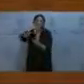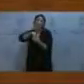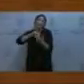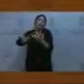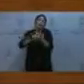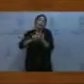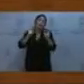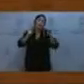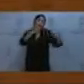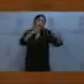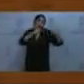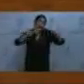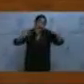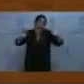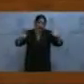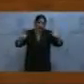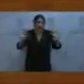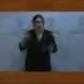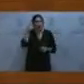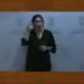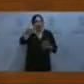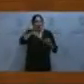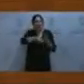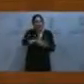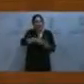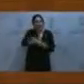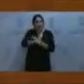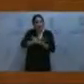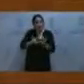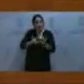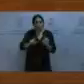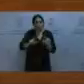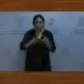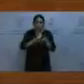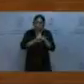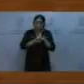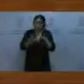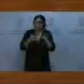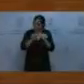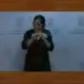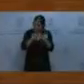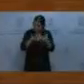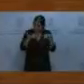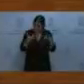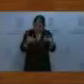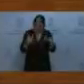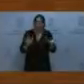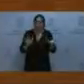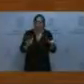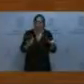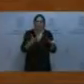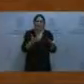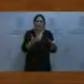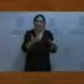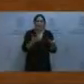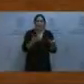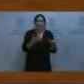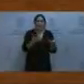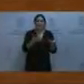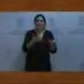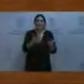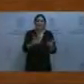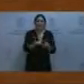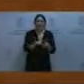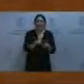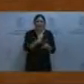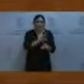creo que esto no son gestiones, son, y perdóneme la expresión, señora consejera, golfadas. Porque a